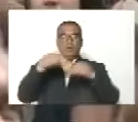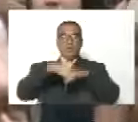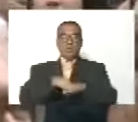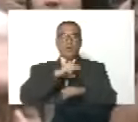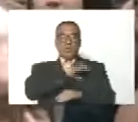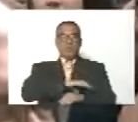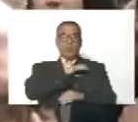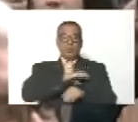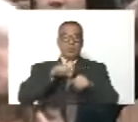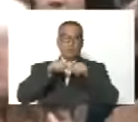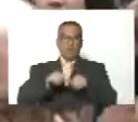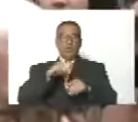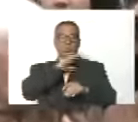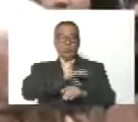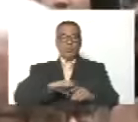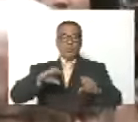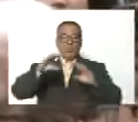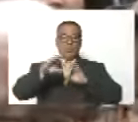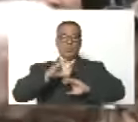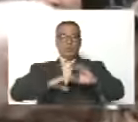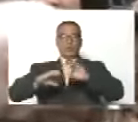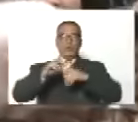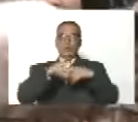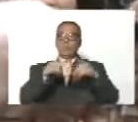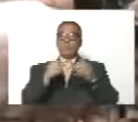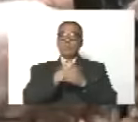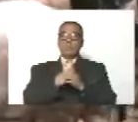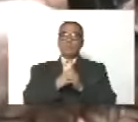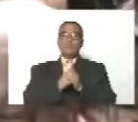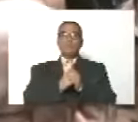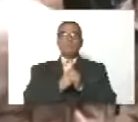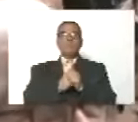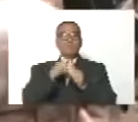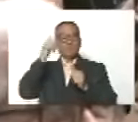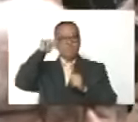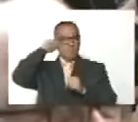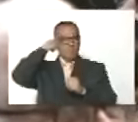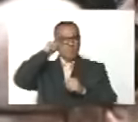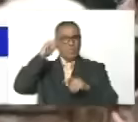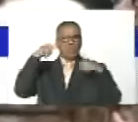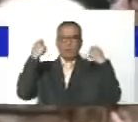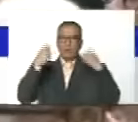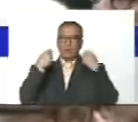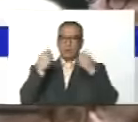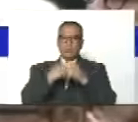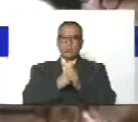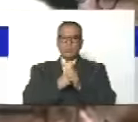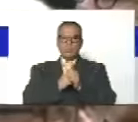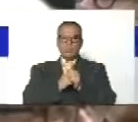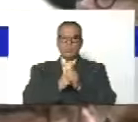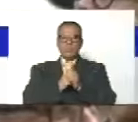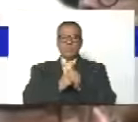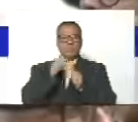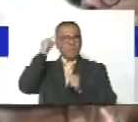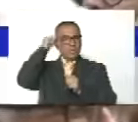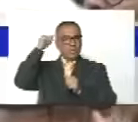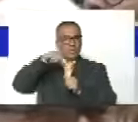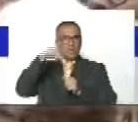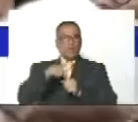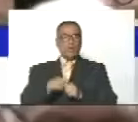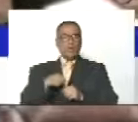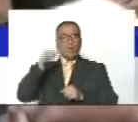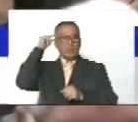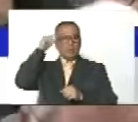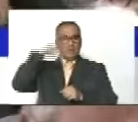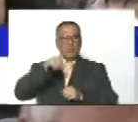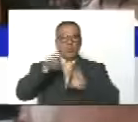de la Comisión Permanente de Cultura y Recreación para recordar y celebrar que hoy, un día como